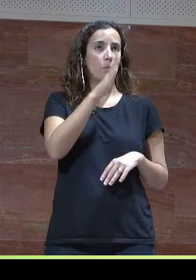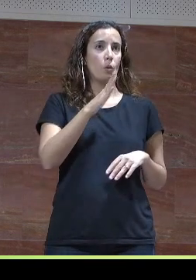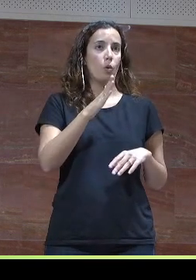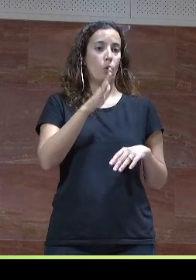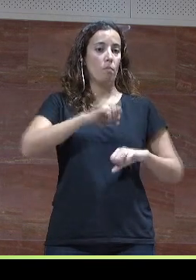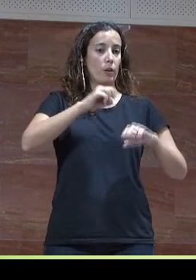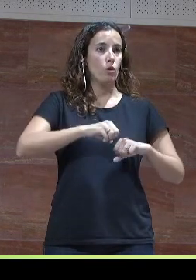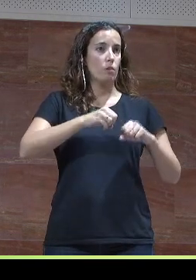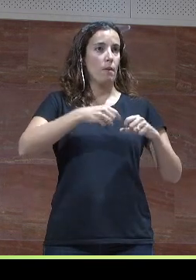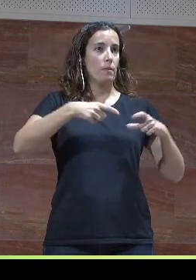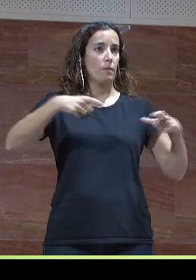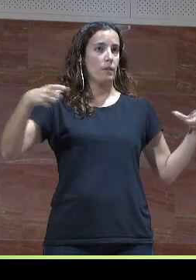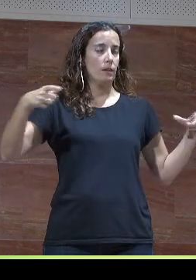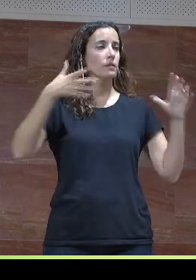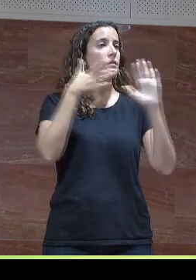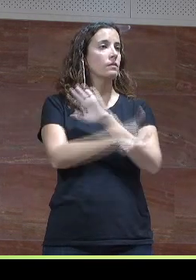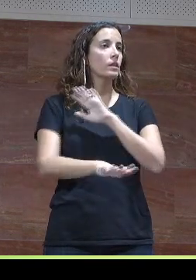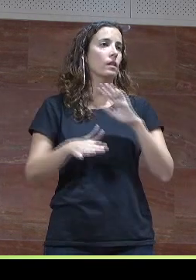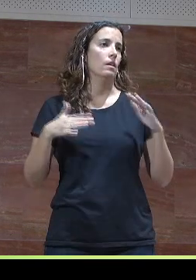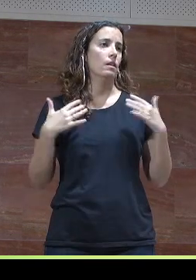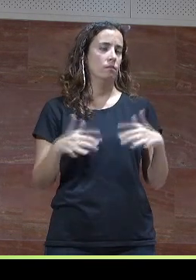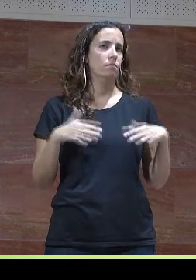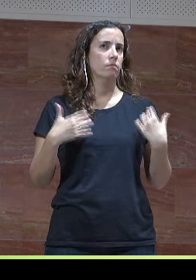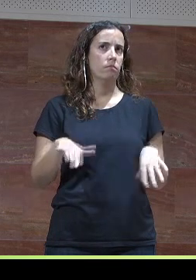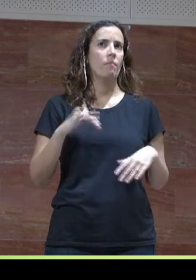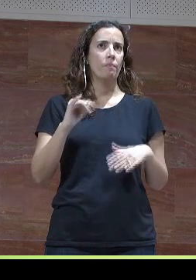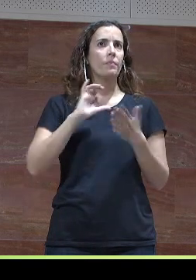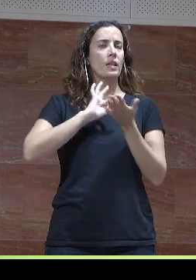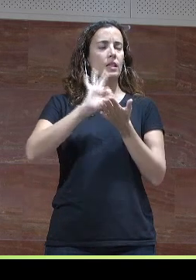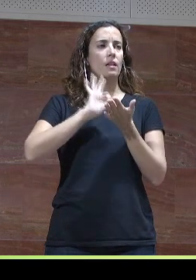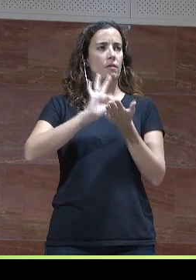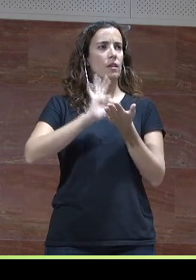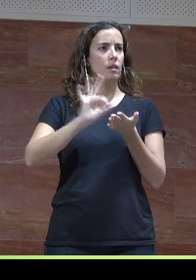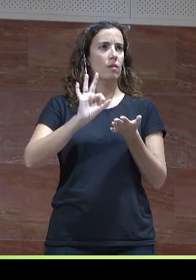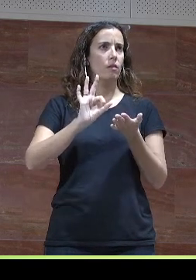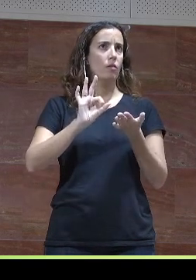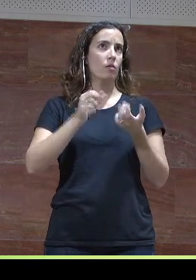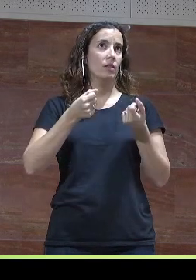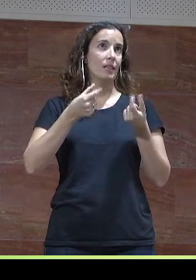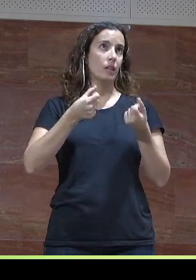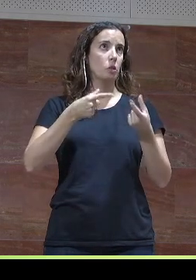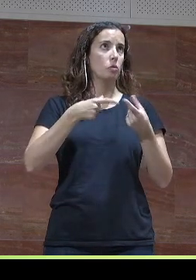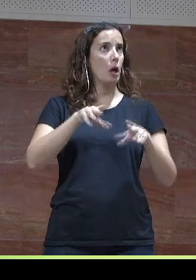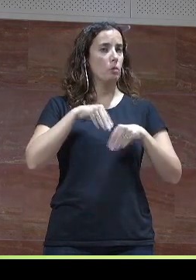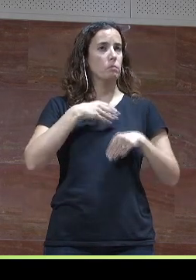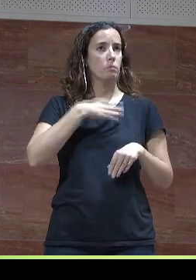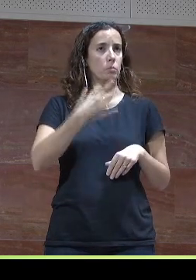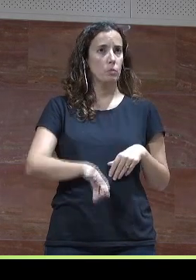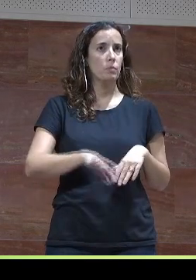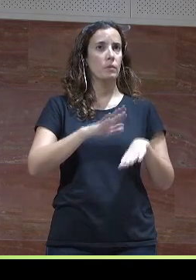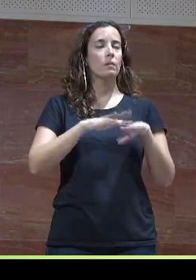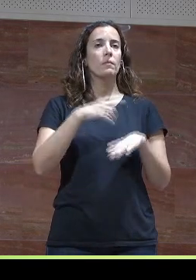más. O sea que hay masa crítica para dar servicio a costes admisibles y para